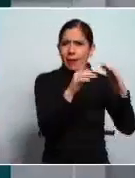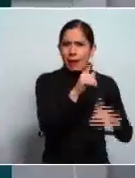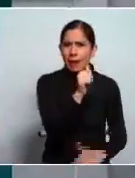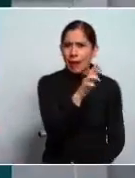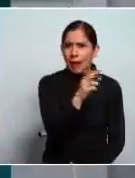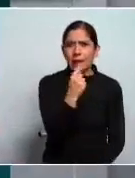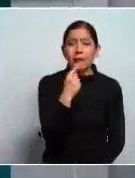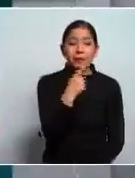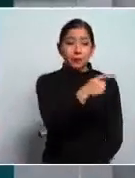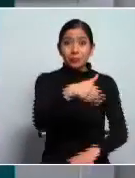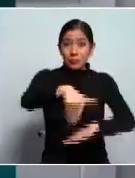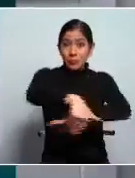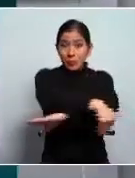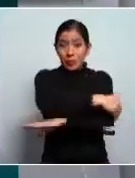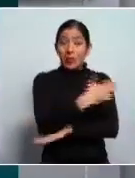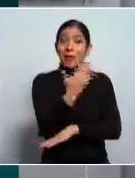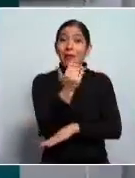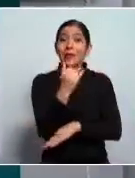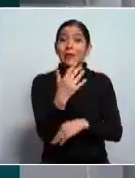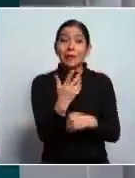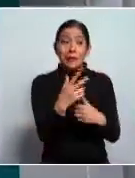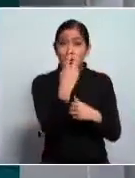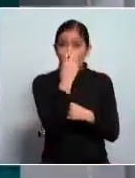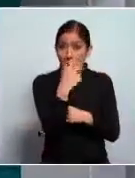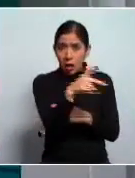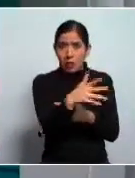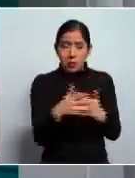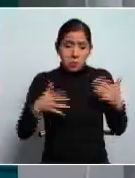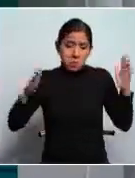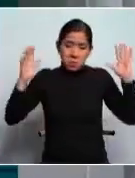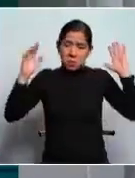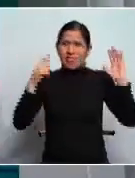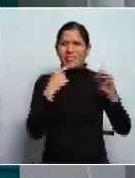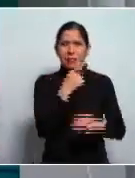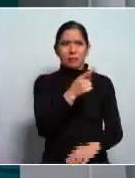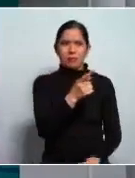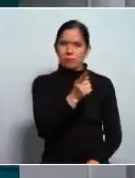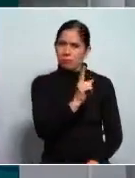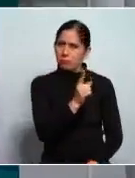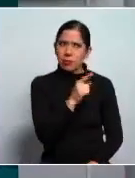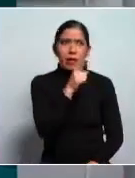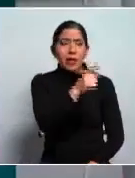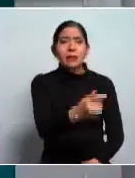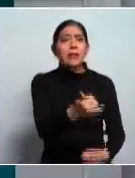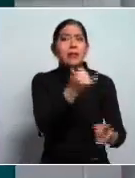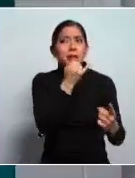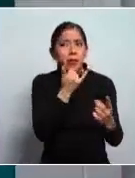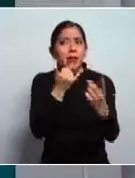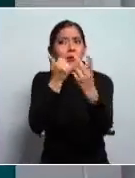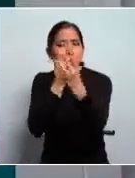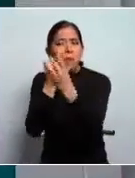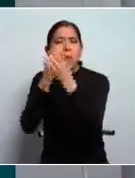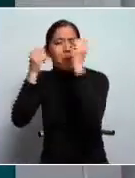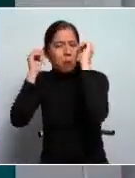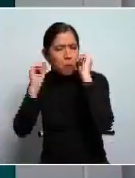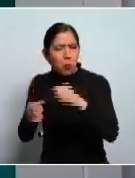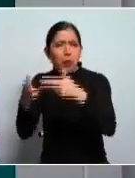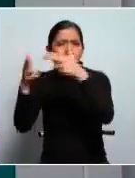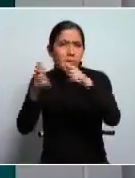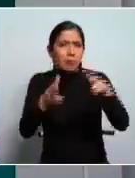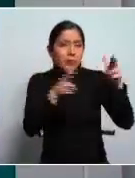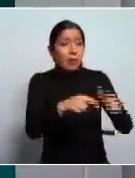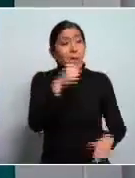por la tragedia de la calle 15 de Calacoto ocurrido la pasada jornada, además que advierte que casos similares pueden ocurrir bajo